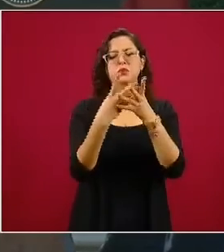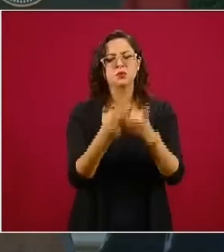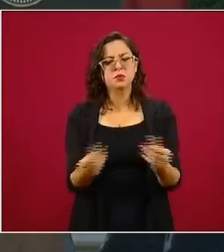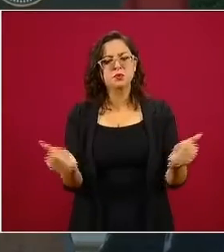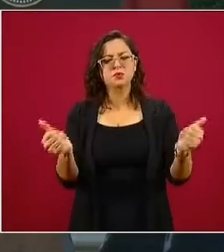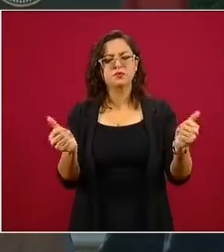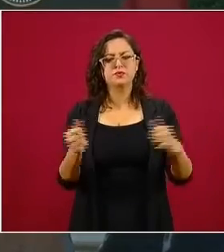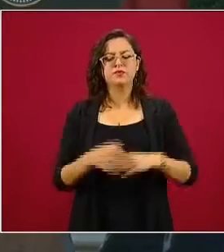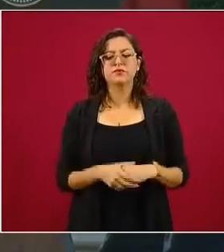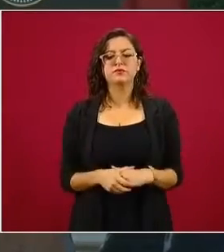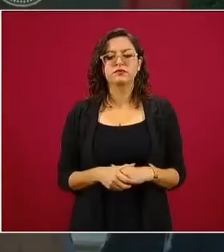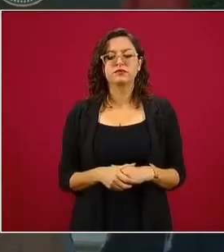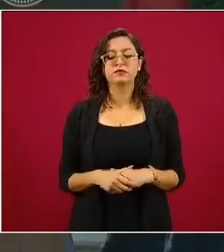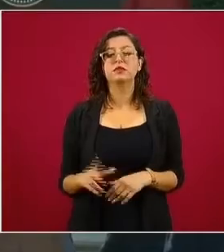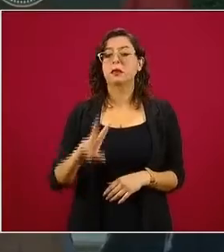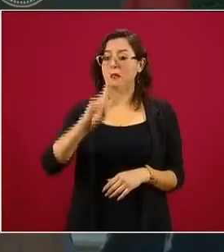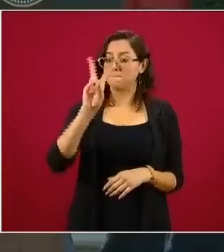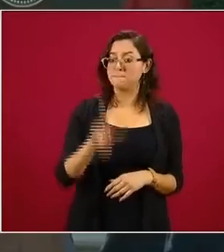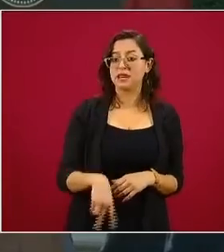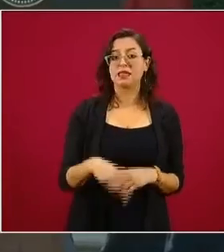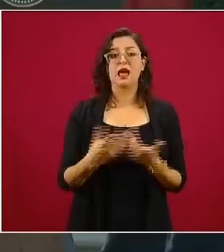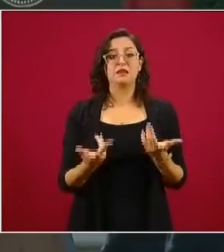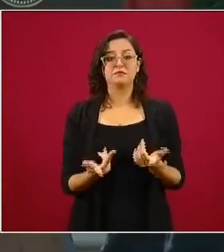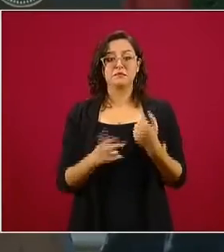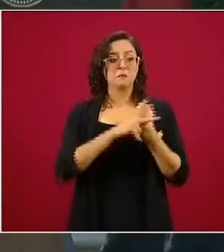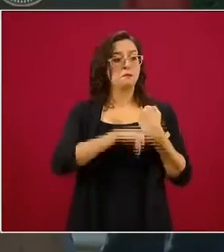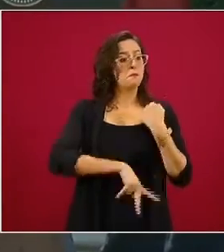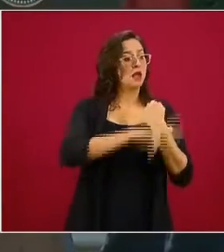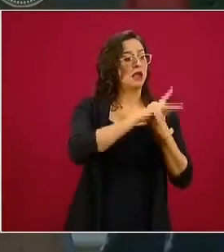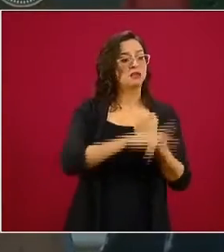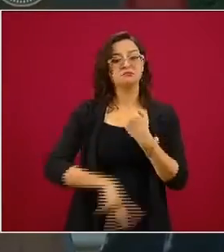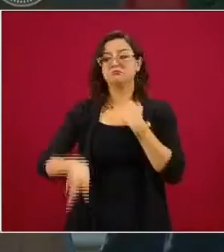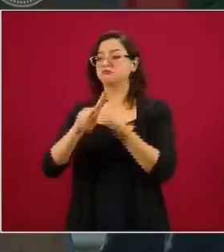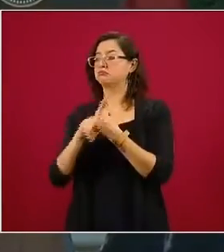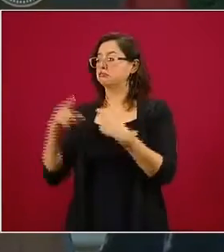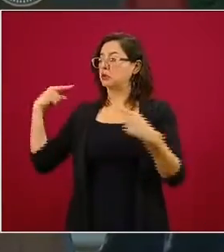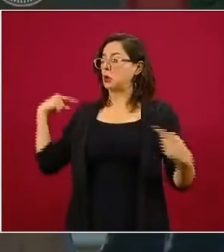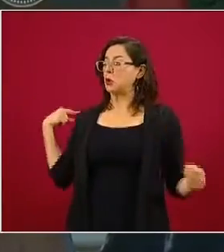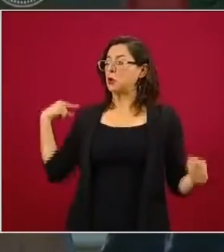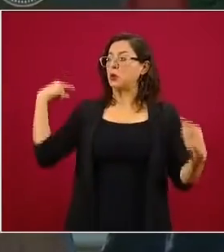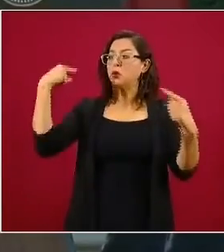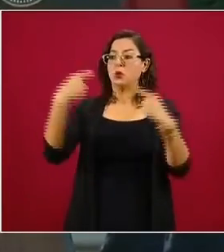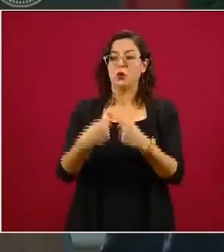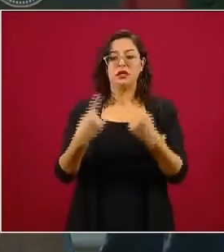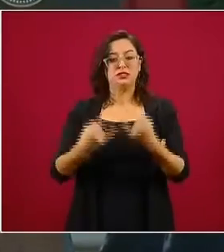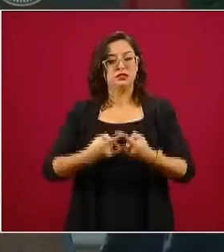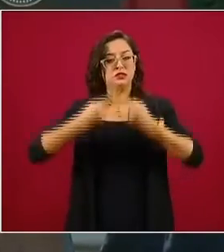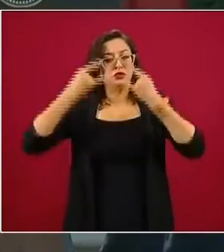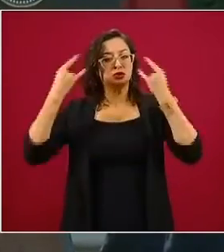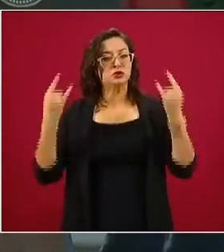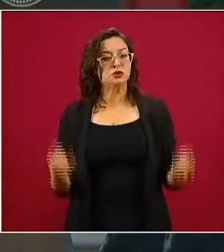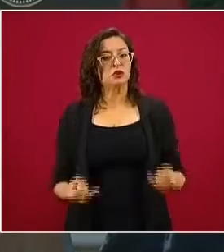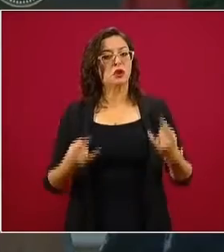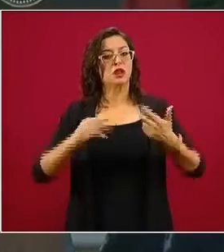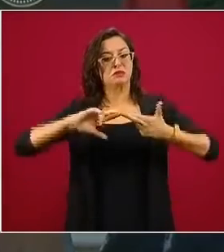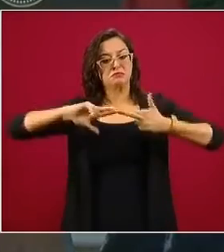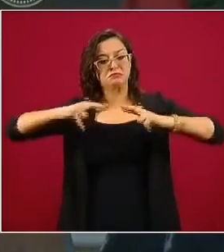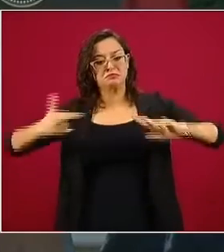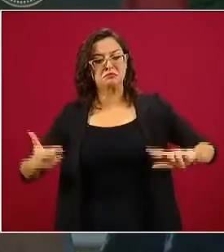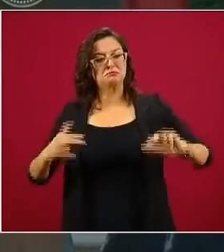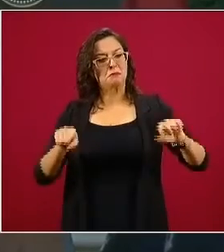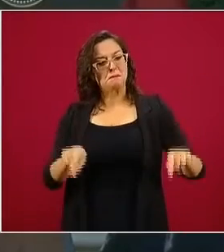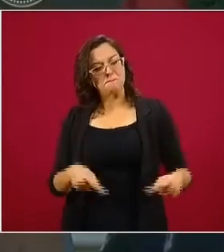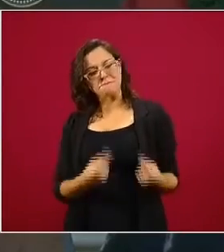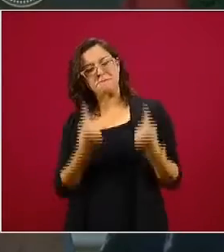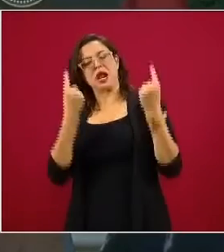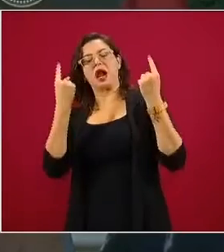Ciertamente, en la historia de nuestras relaciones hemos tenido desencuentros y hay agravios que